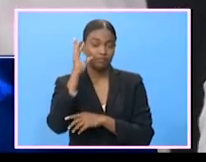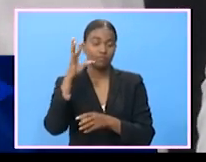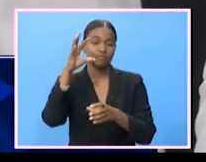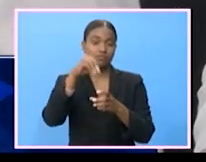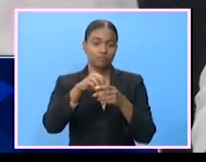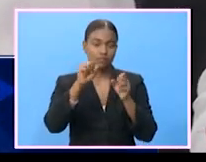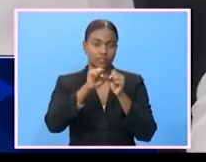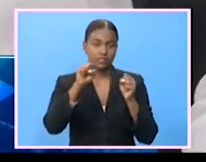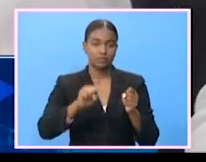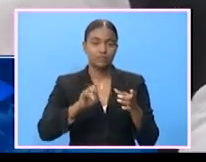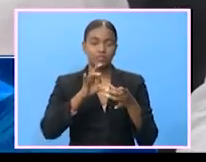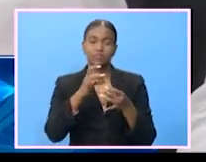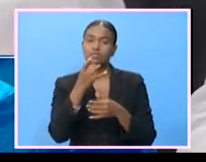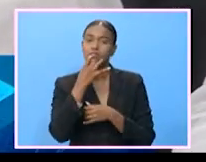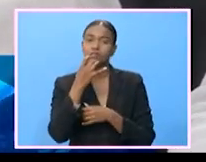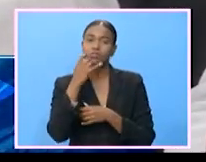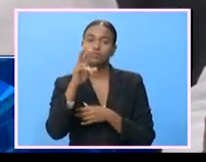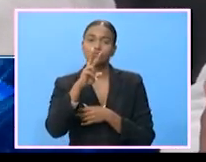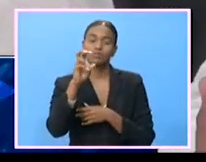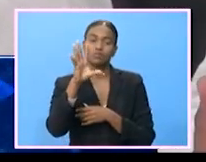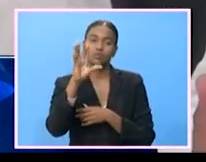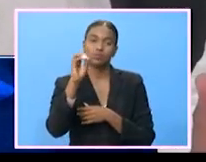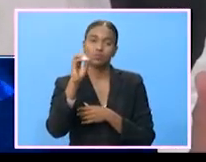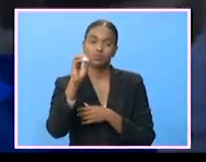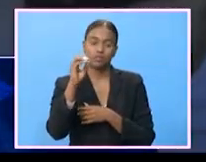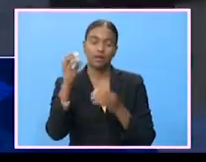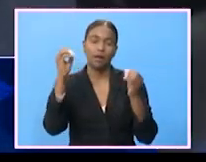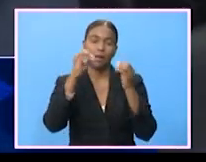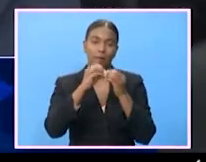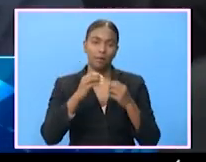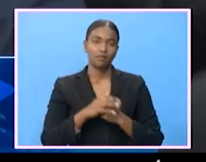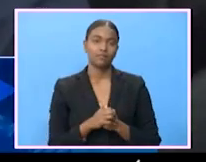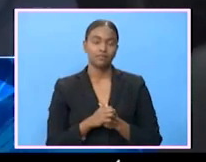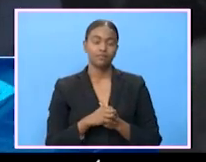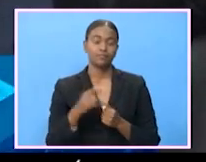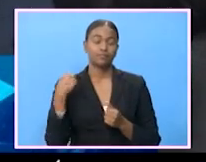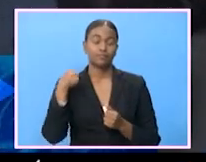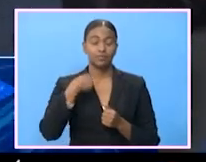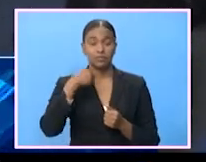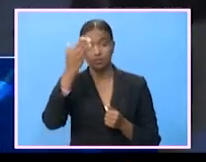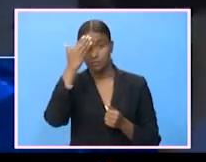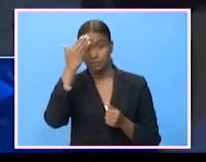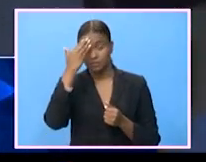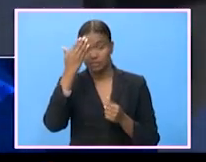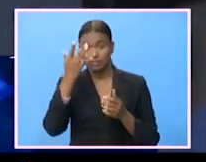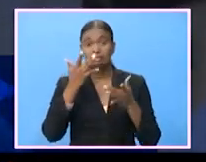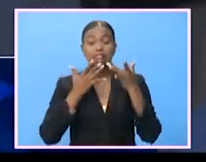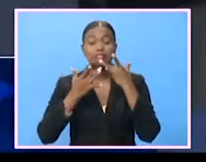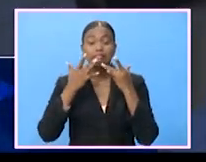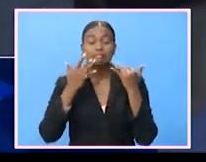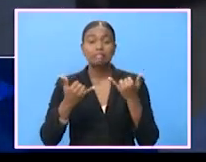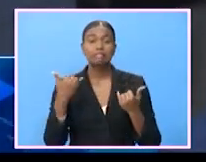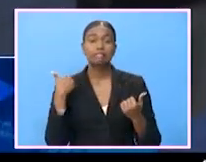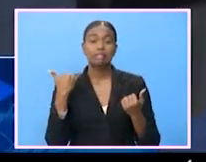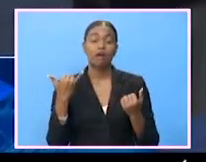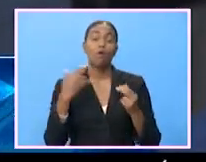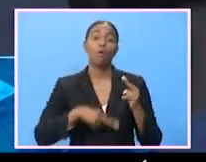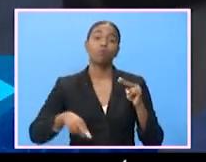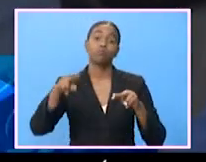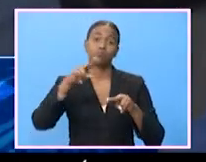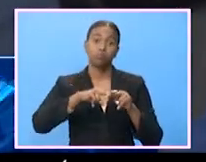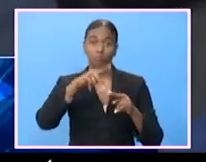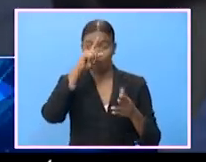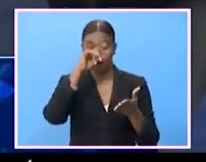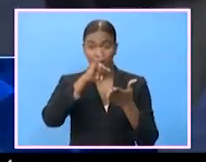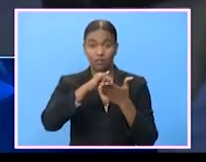al sistema energético 250 megavatios. Nosotros sabemos que el déficit que tenemos en el día de hoy es muy elevado y para